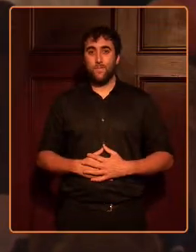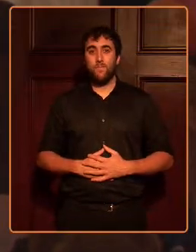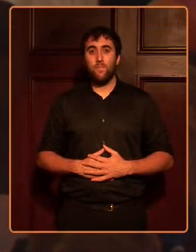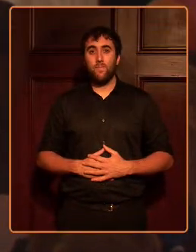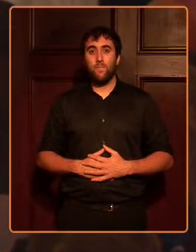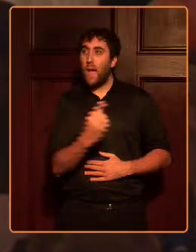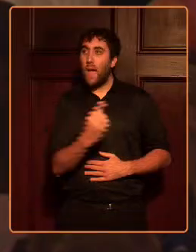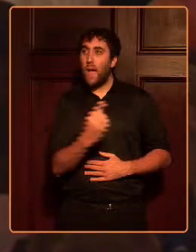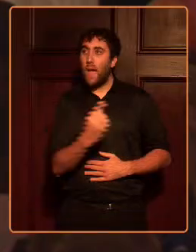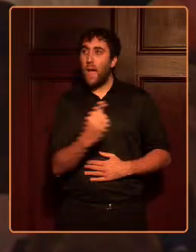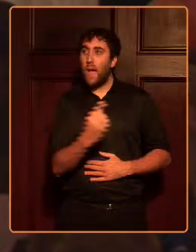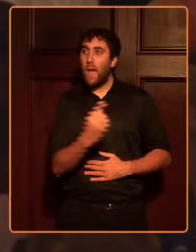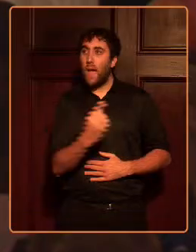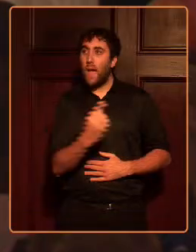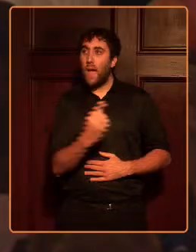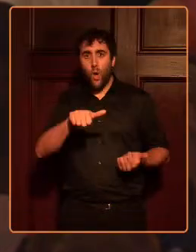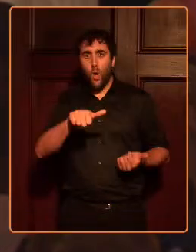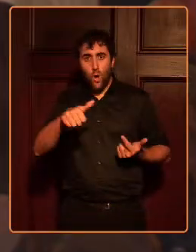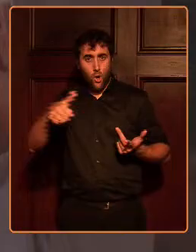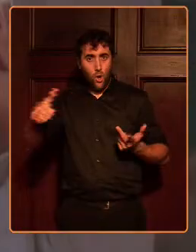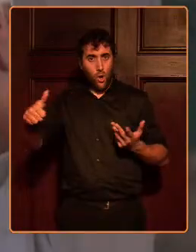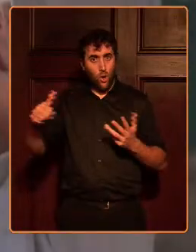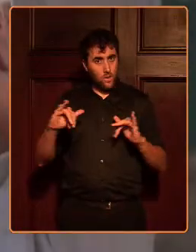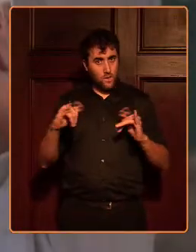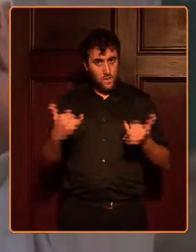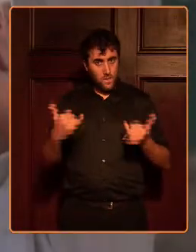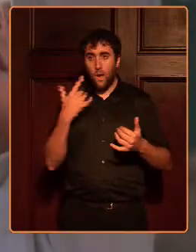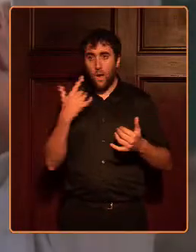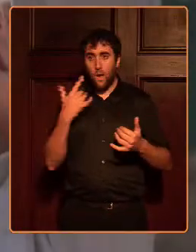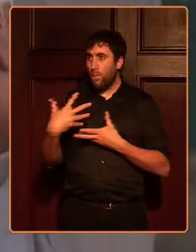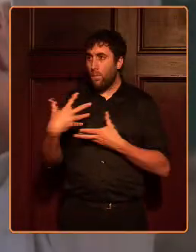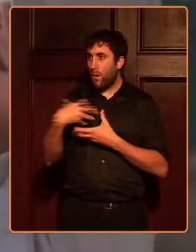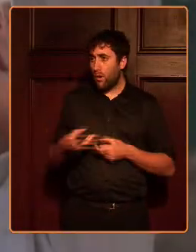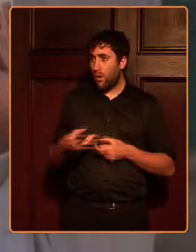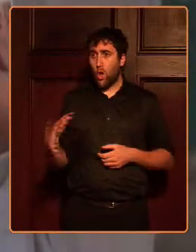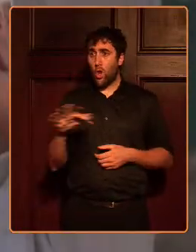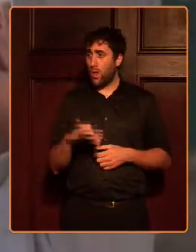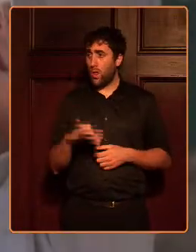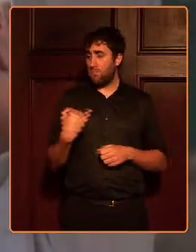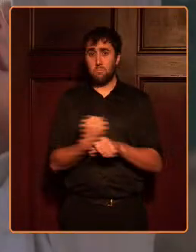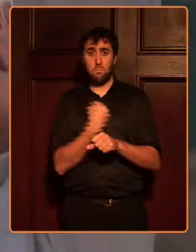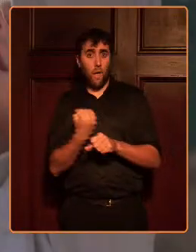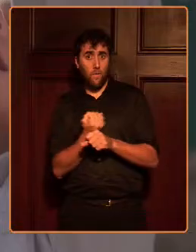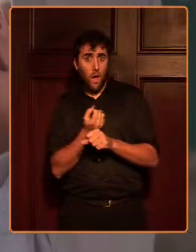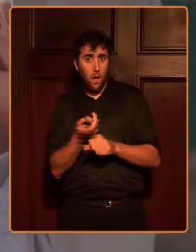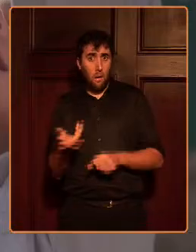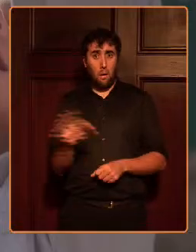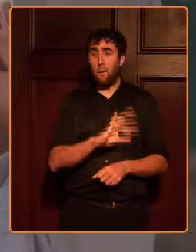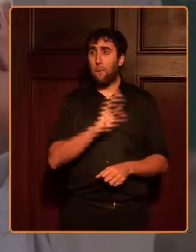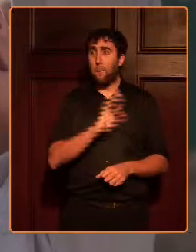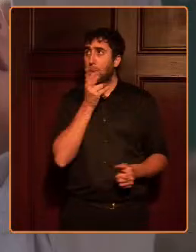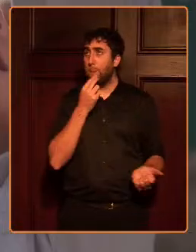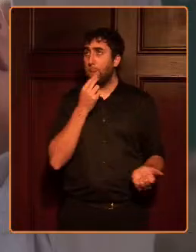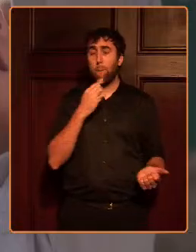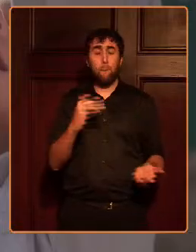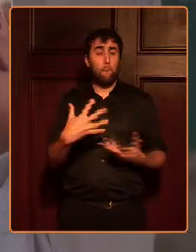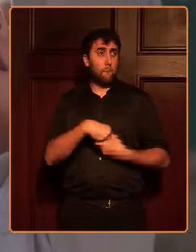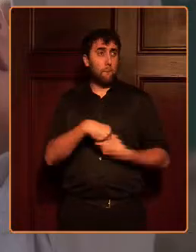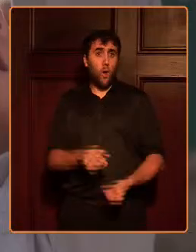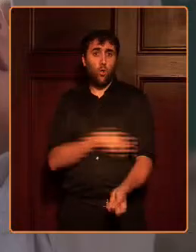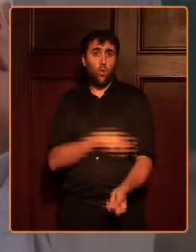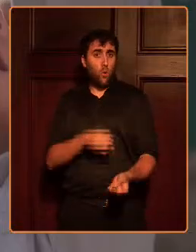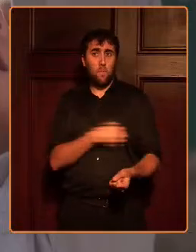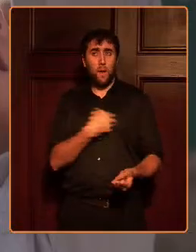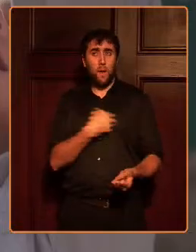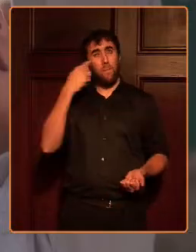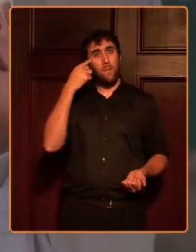hitos que fuimos viendo forma parte de un día a día, de una cotidianidad, de algo que tenemos súper incorporado, que ya ni